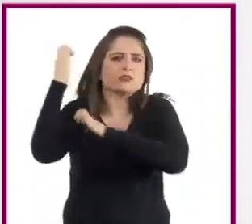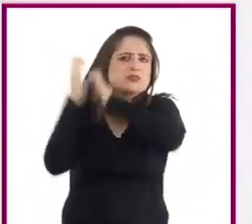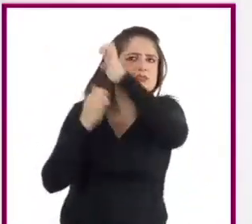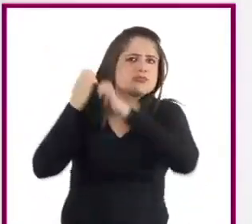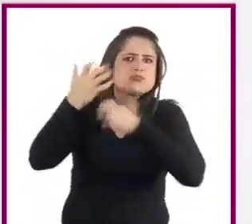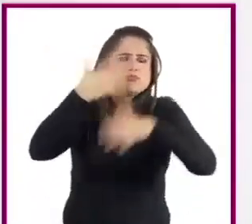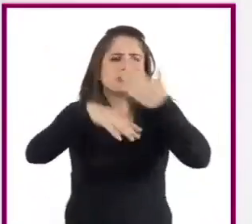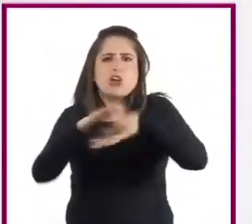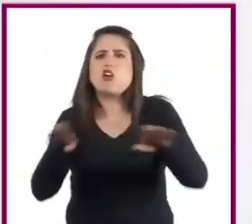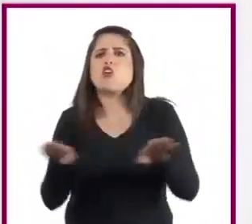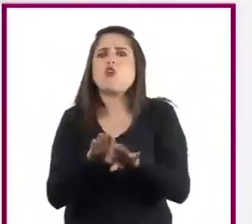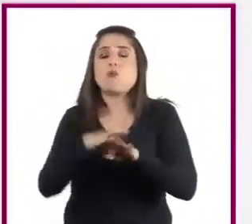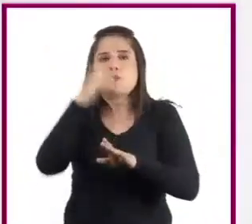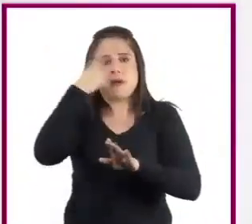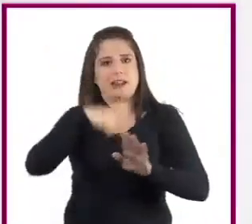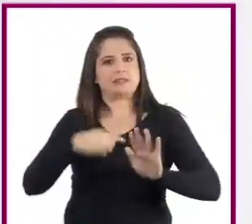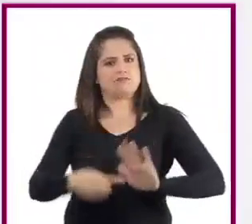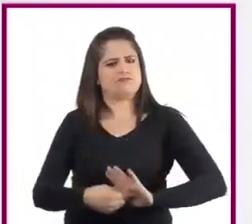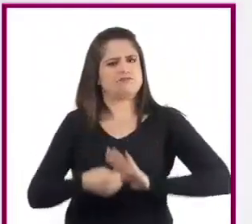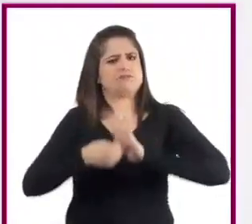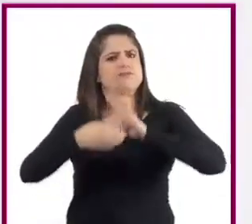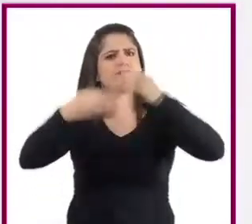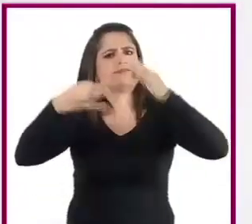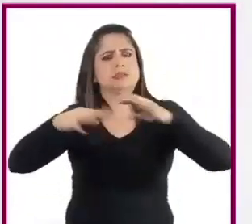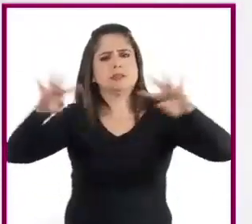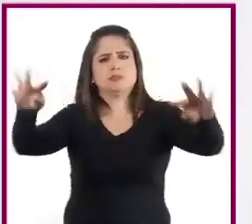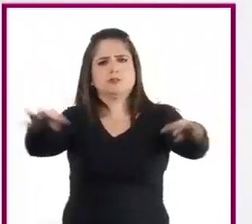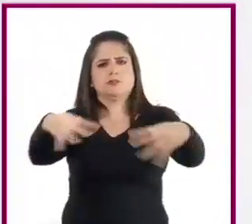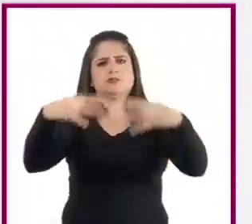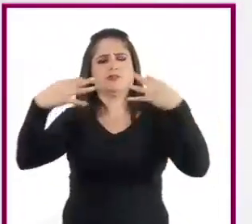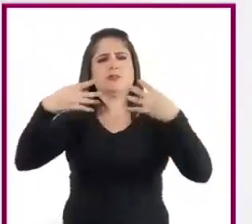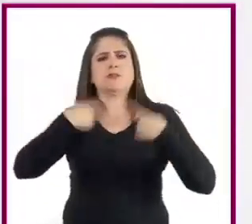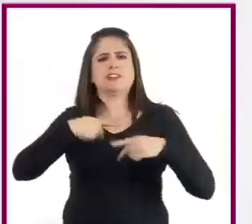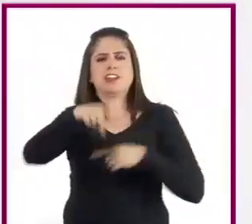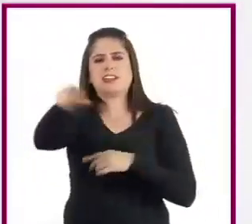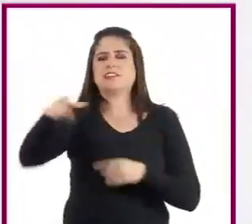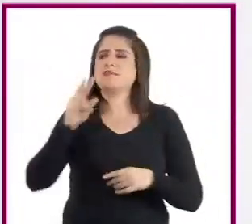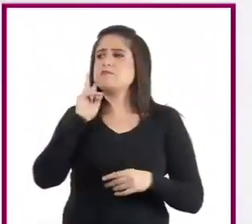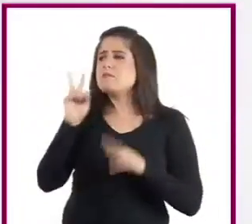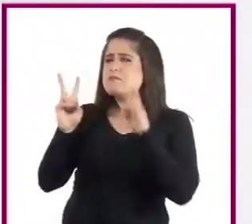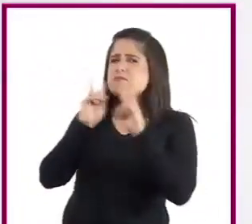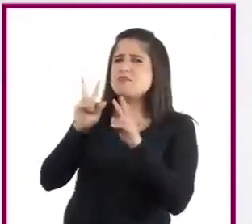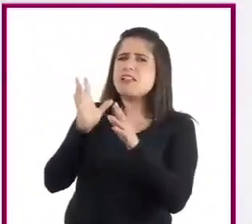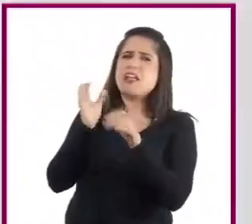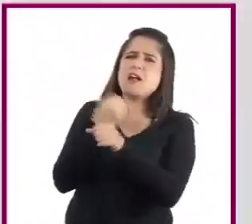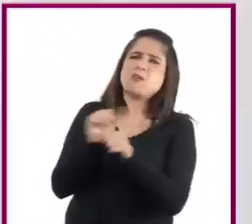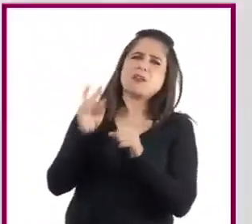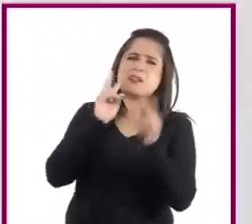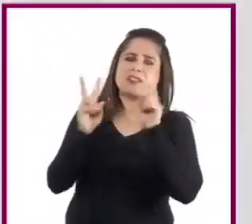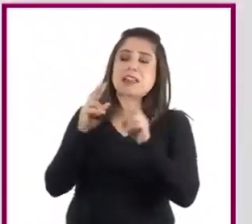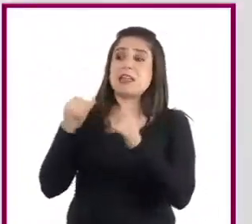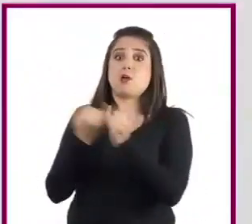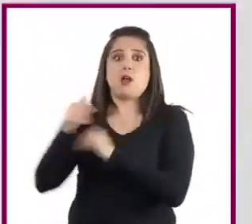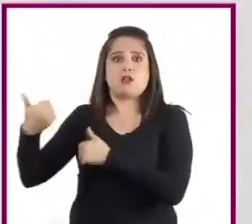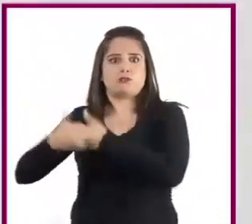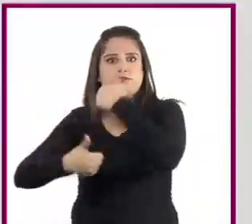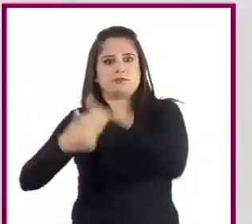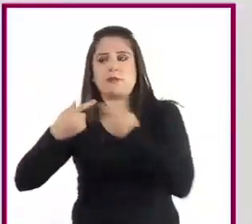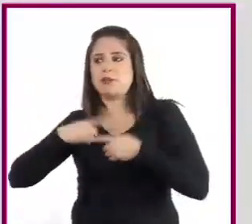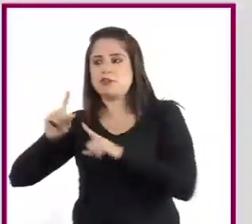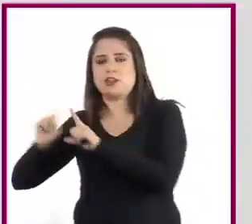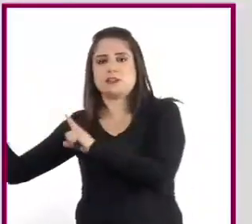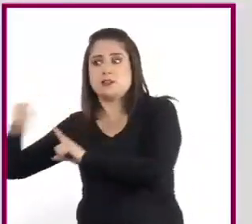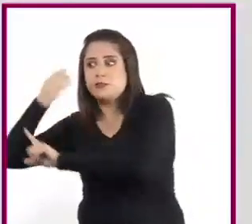¿Cómo vas a hacer para resaltar sobre los demás políticos que tratan de imponer sus ideas? ¿Qué vas a hacer para